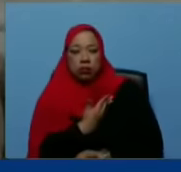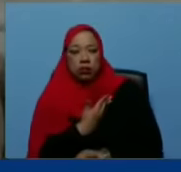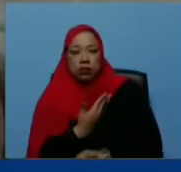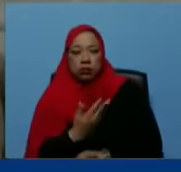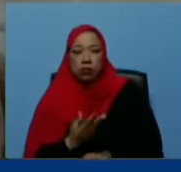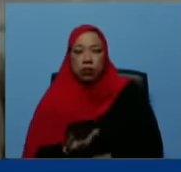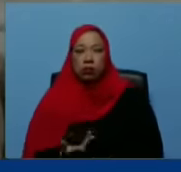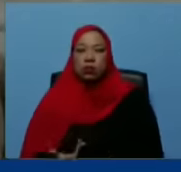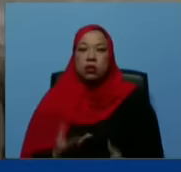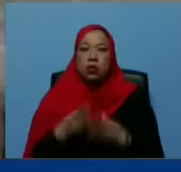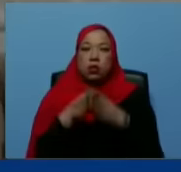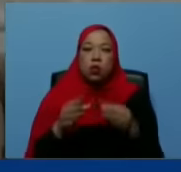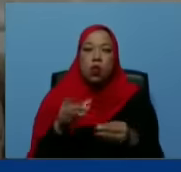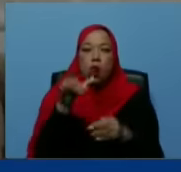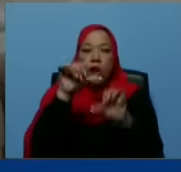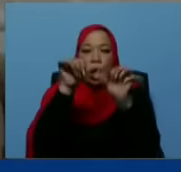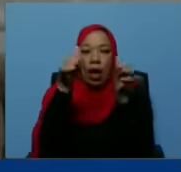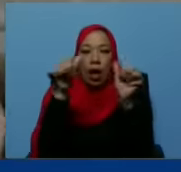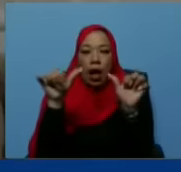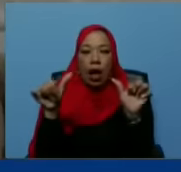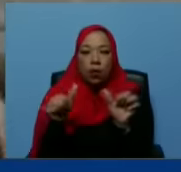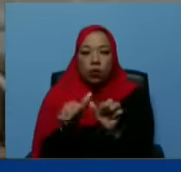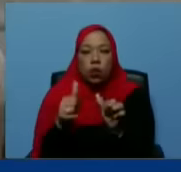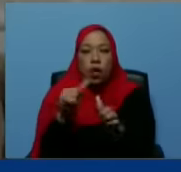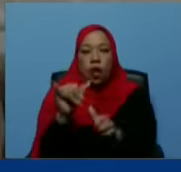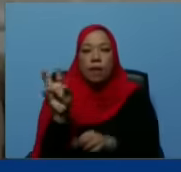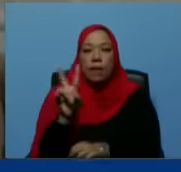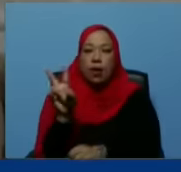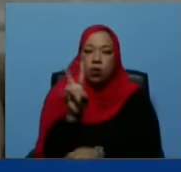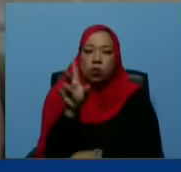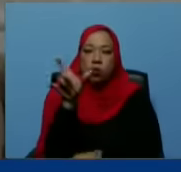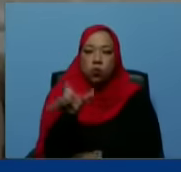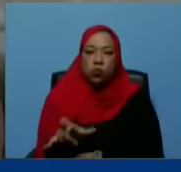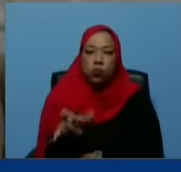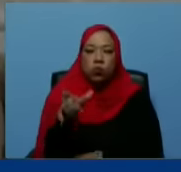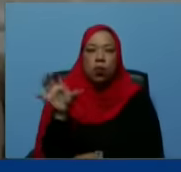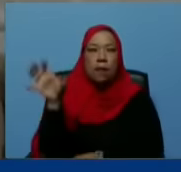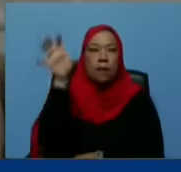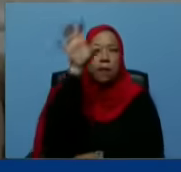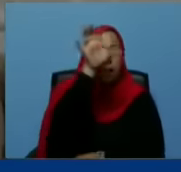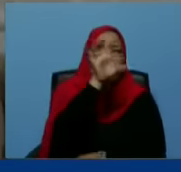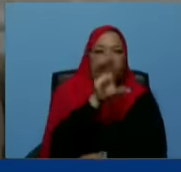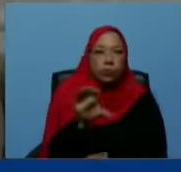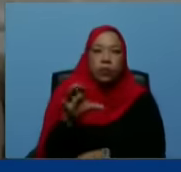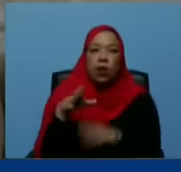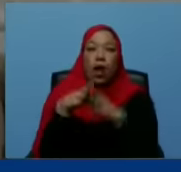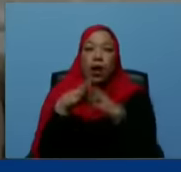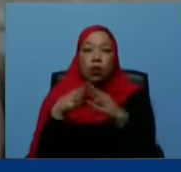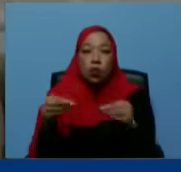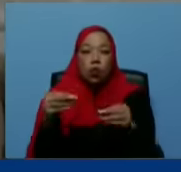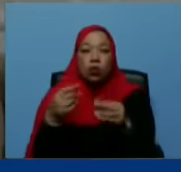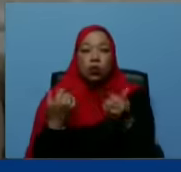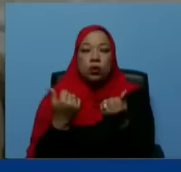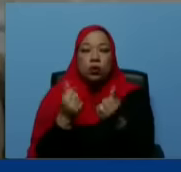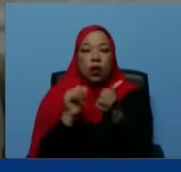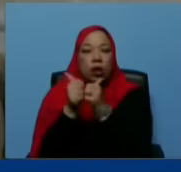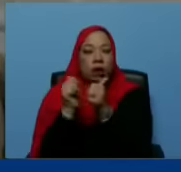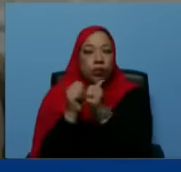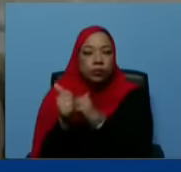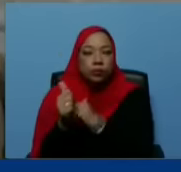Están chantajeando a todos los artistas que están en Venezuela y a los venezolanos que están en el exterior. A todos,